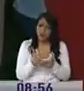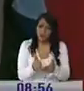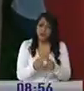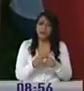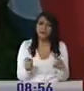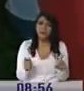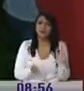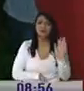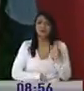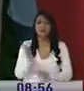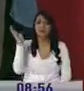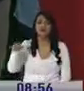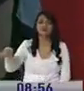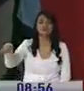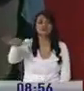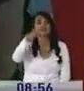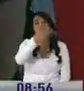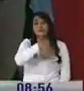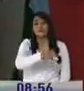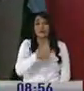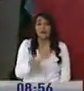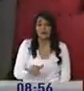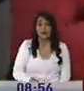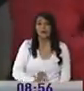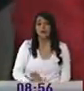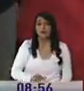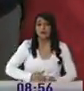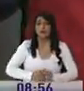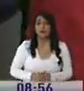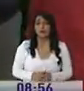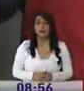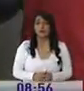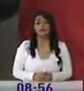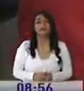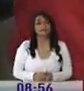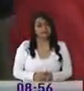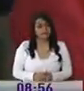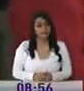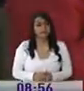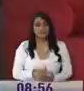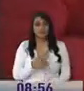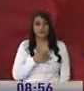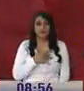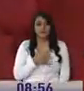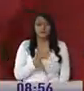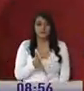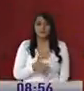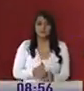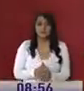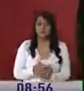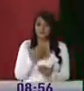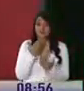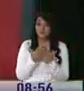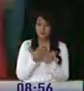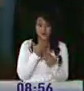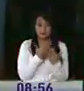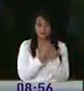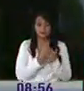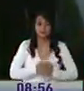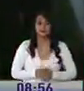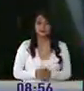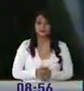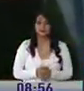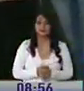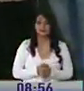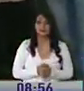ido a hacer otros trabajos Esa es la la indelicadeza que ahí Muchísimas gracias mi señora ahí está como lo hemos oído